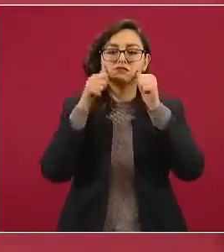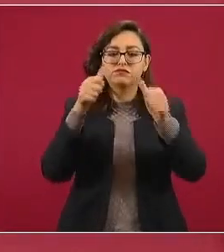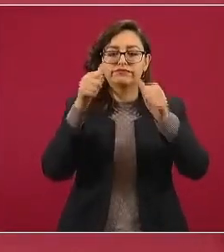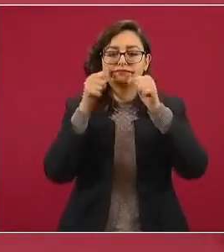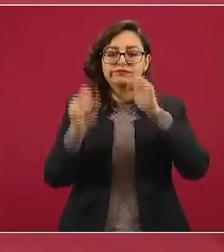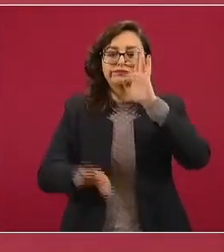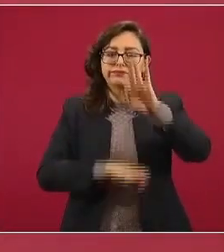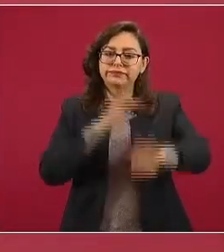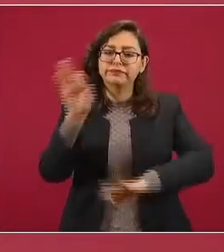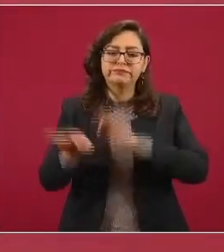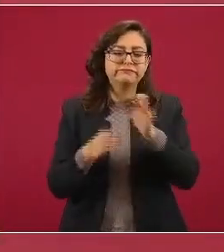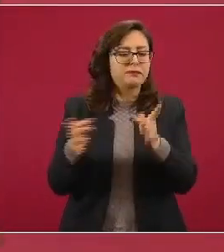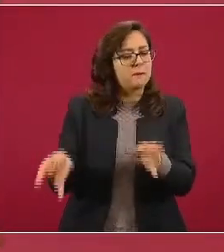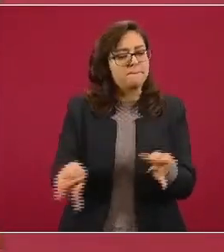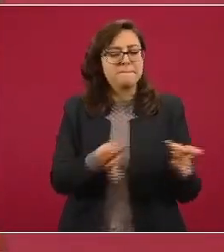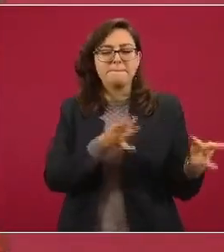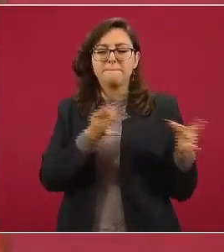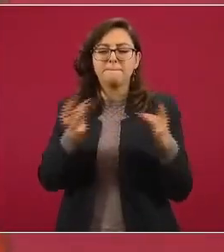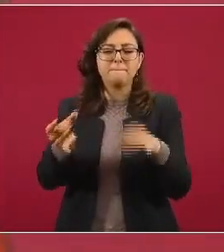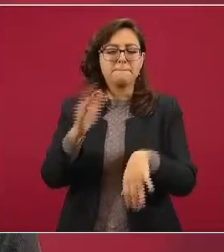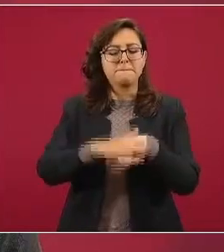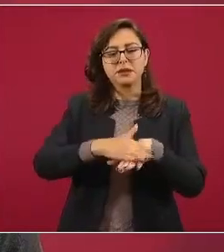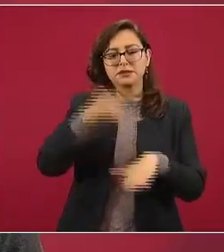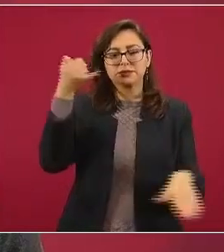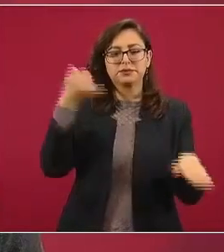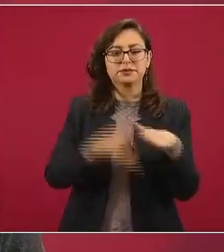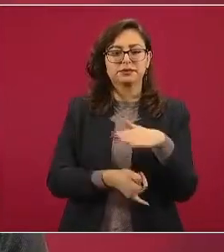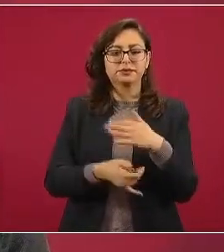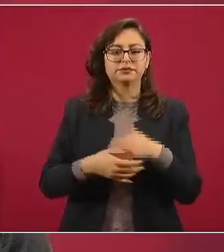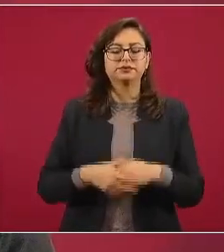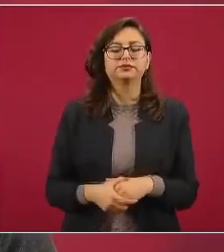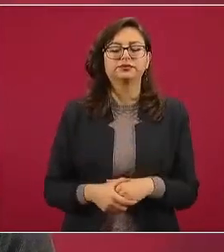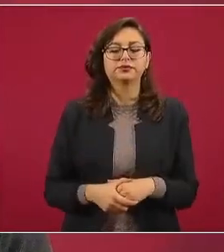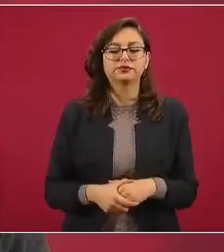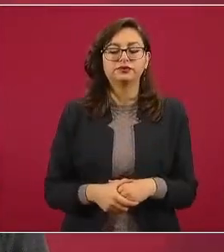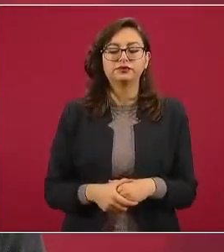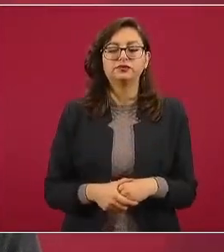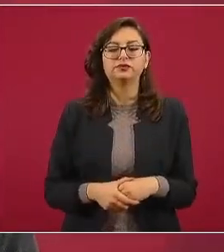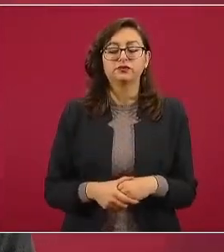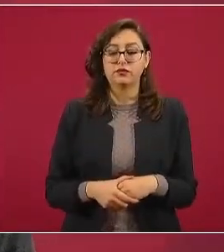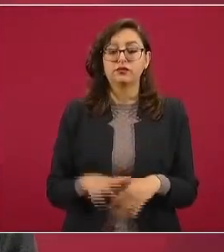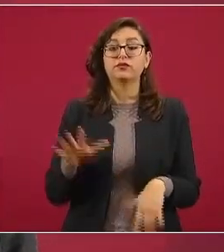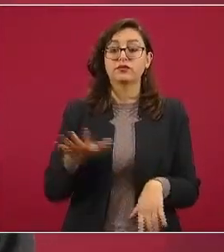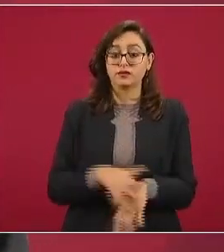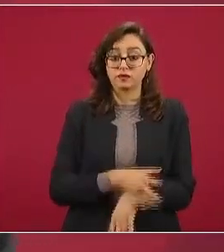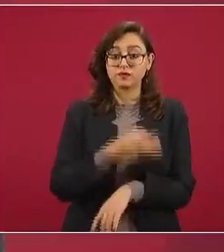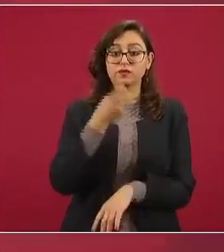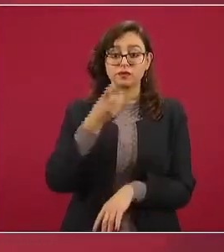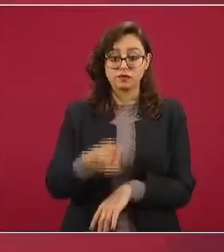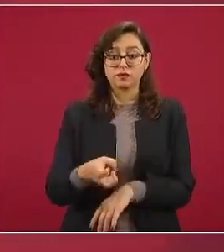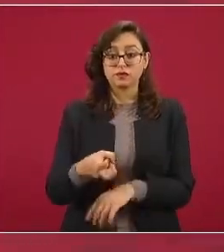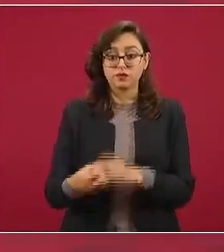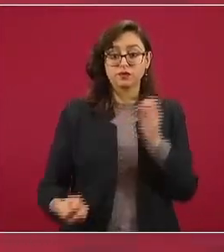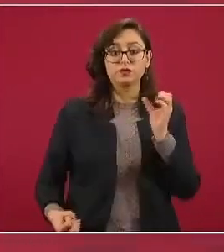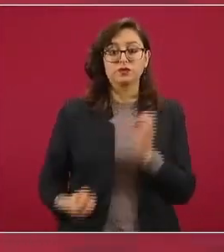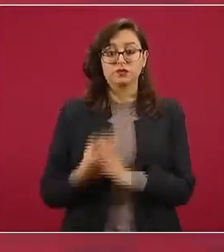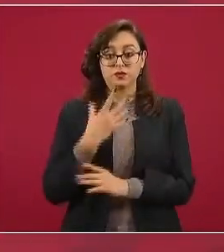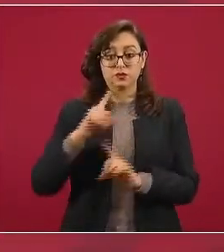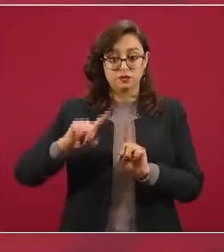atención en los hospitales. Por eso se agrega